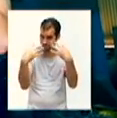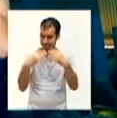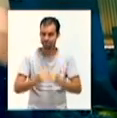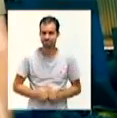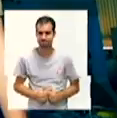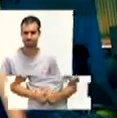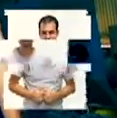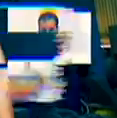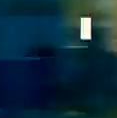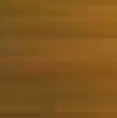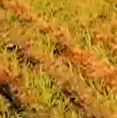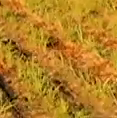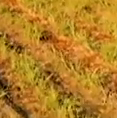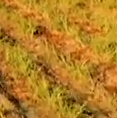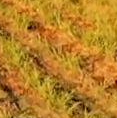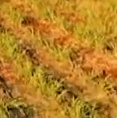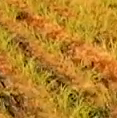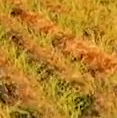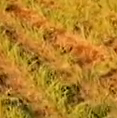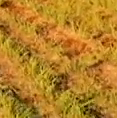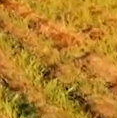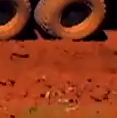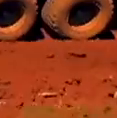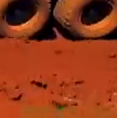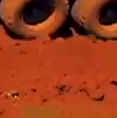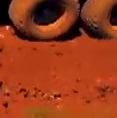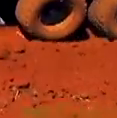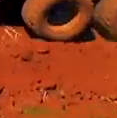somos Jóvenes por la Vida.